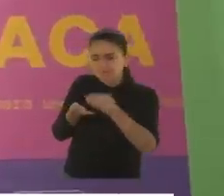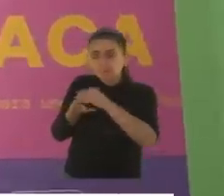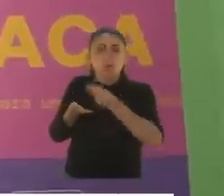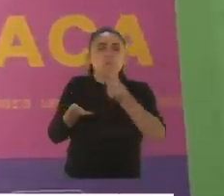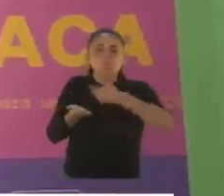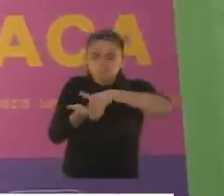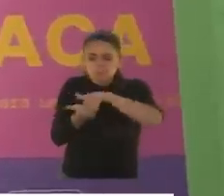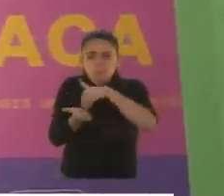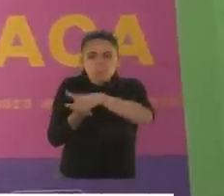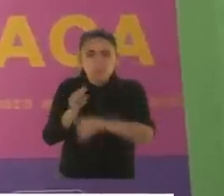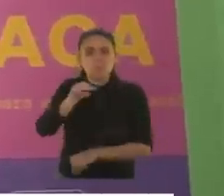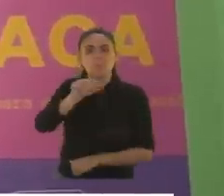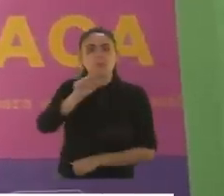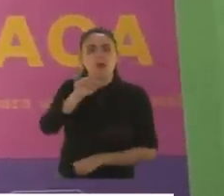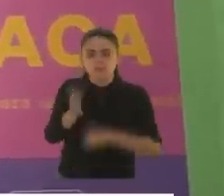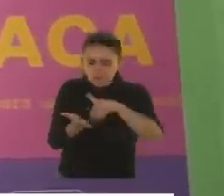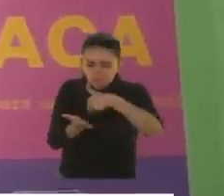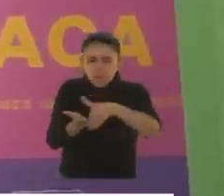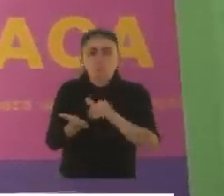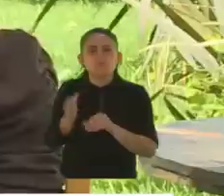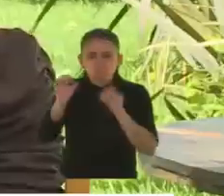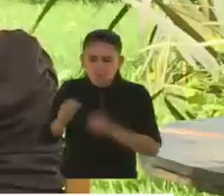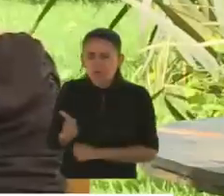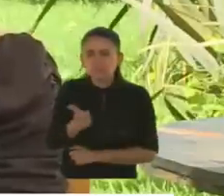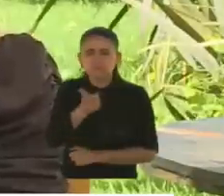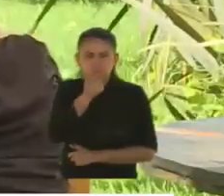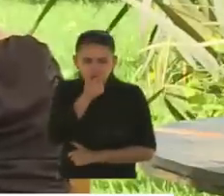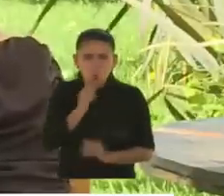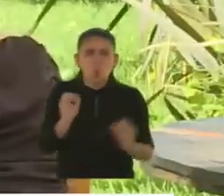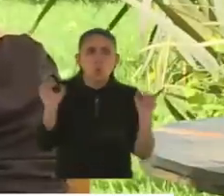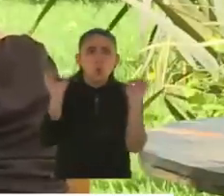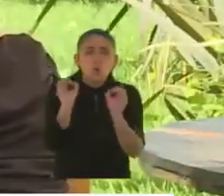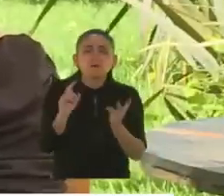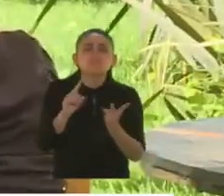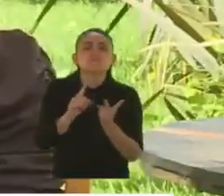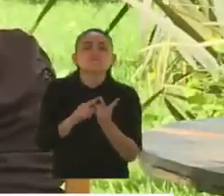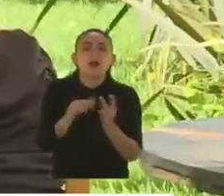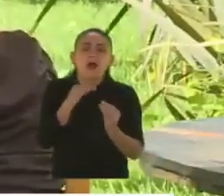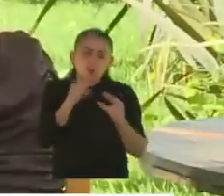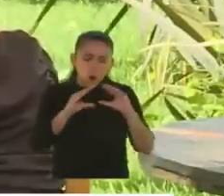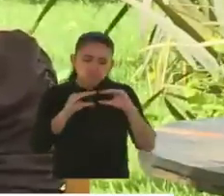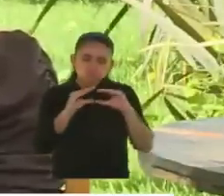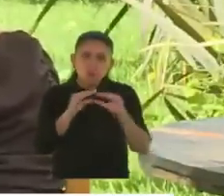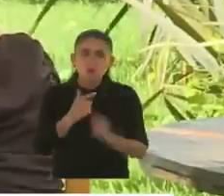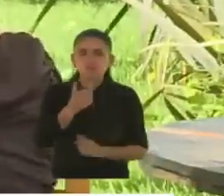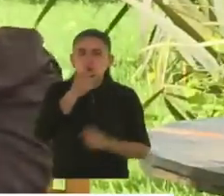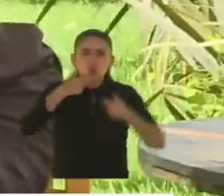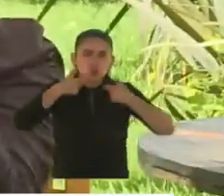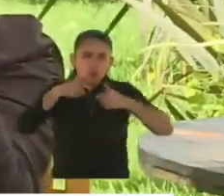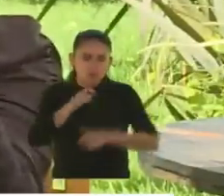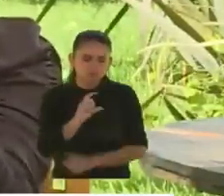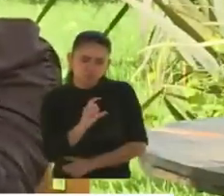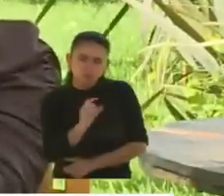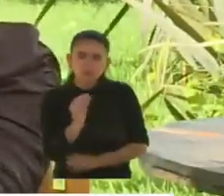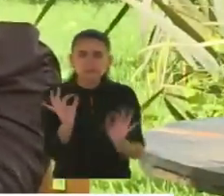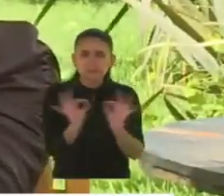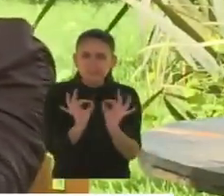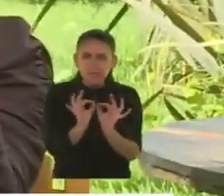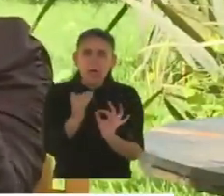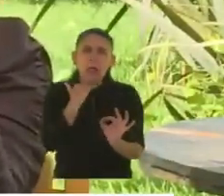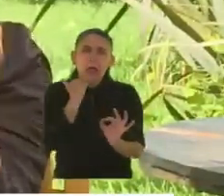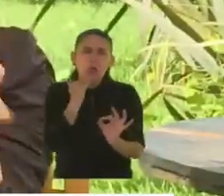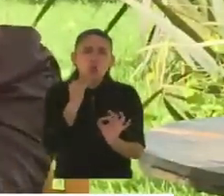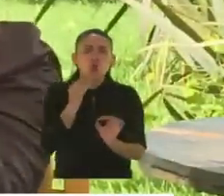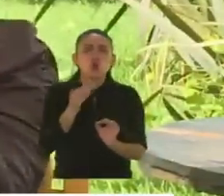mantequilla de maní o de almendras, de pronto podemos poner unos mini muffins acompañados entonces de pronto como